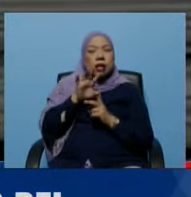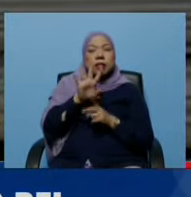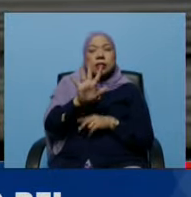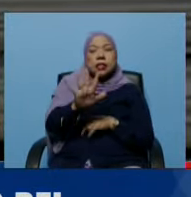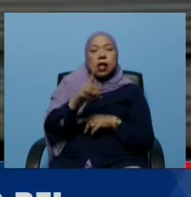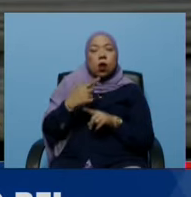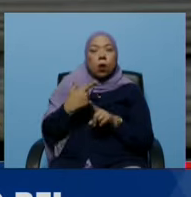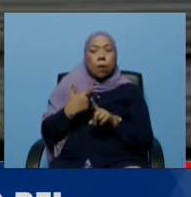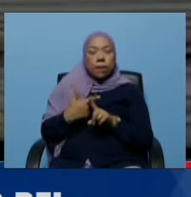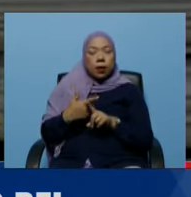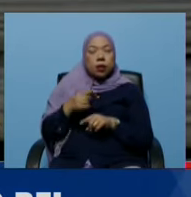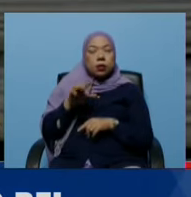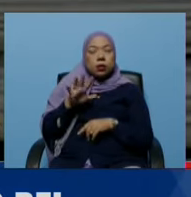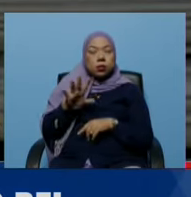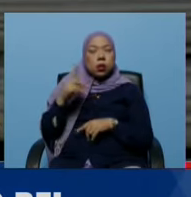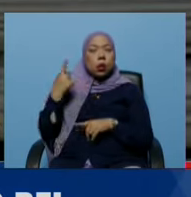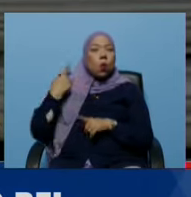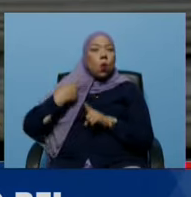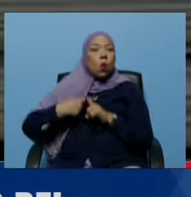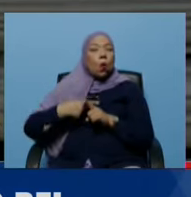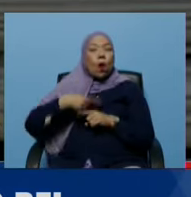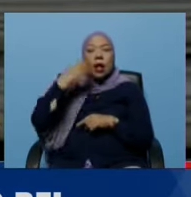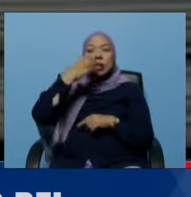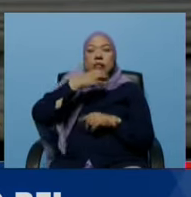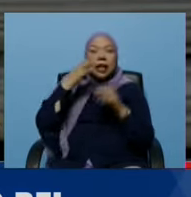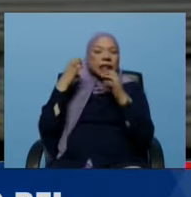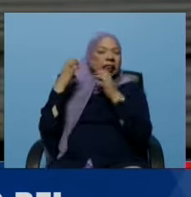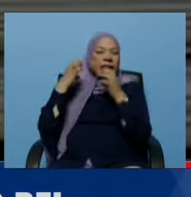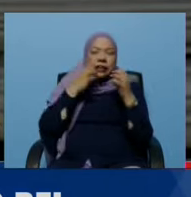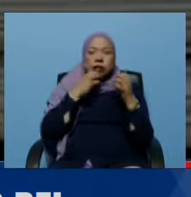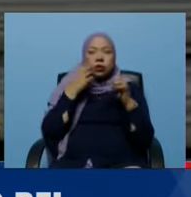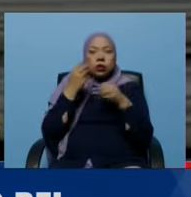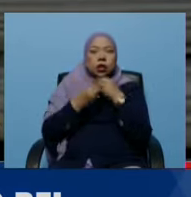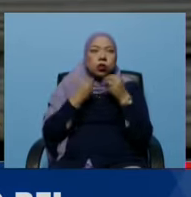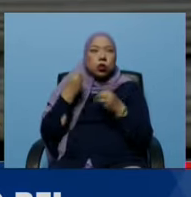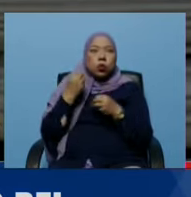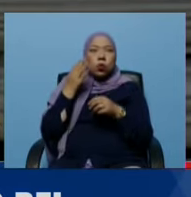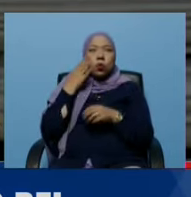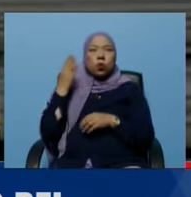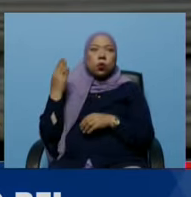5 jugos de zanahoria hechos en una trituradora.